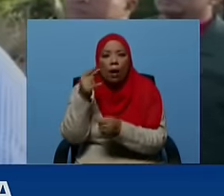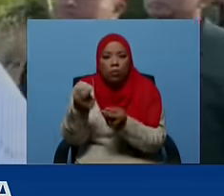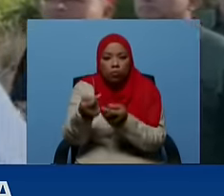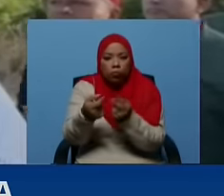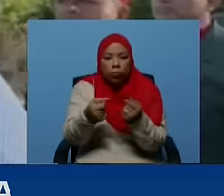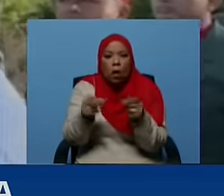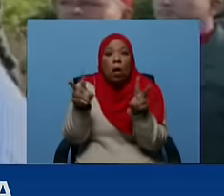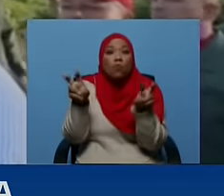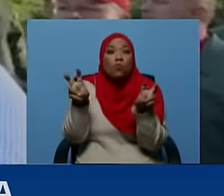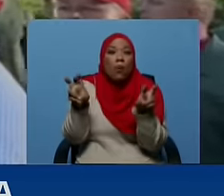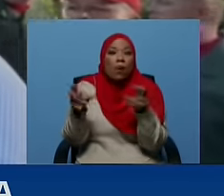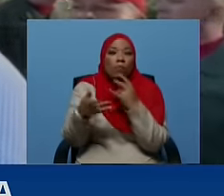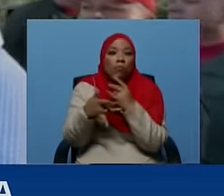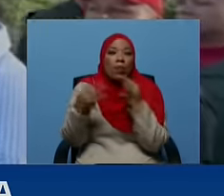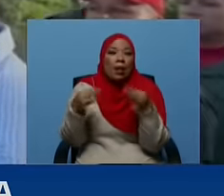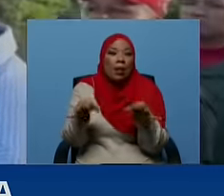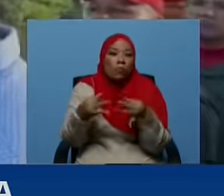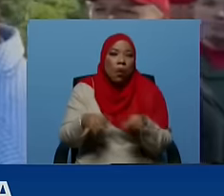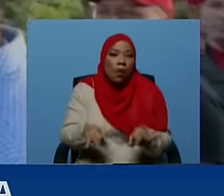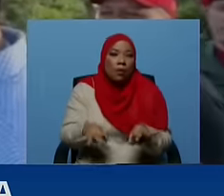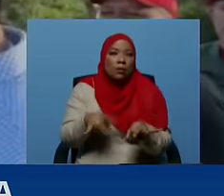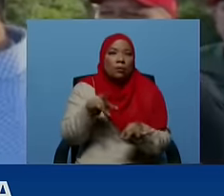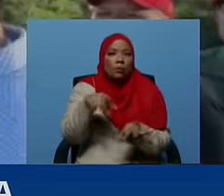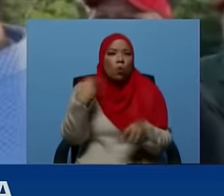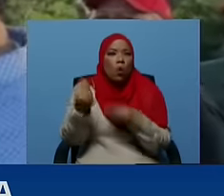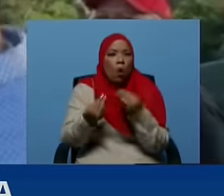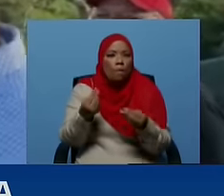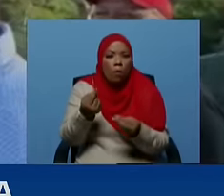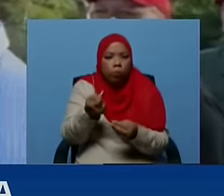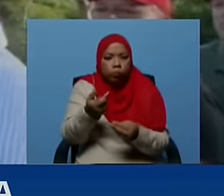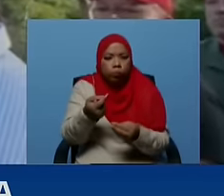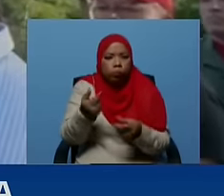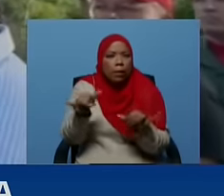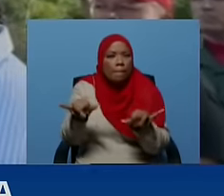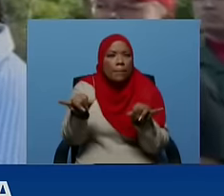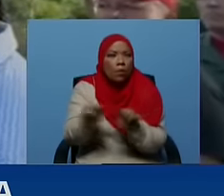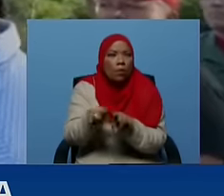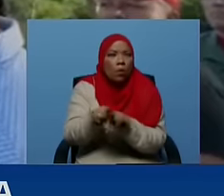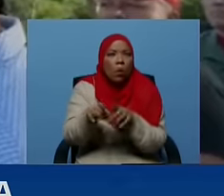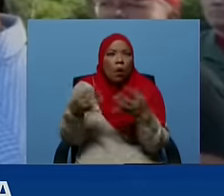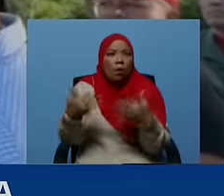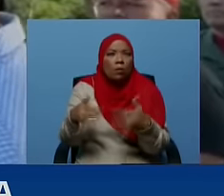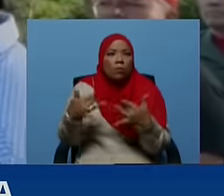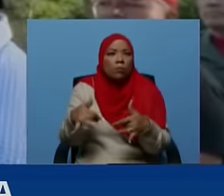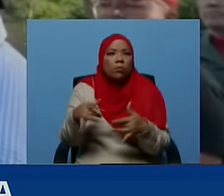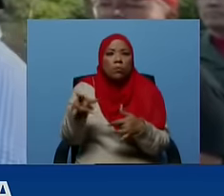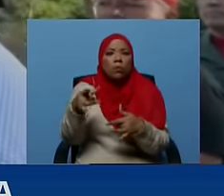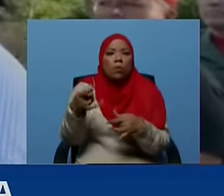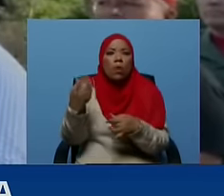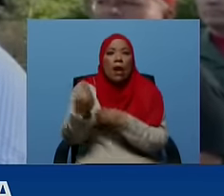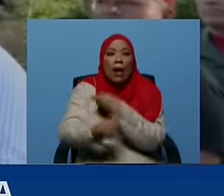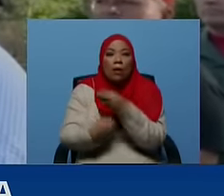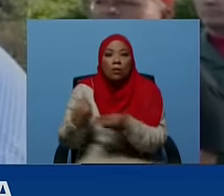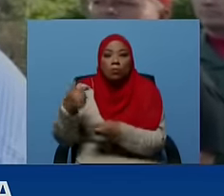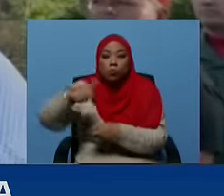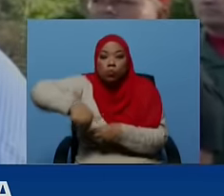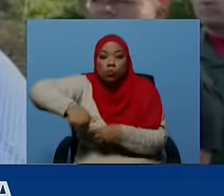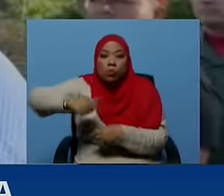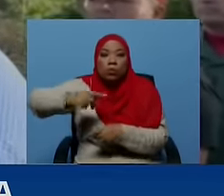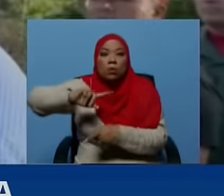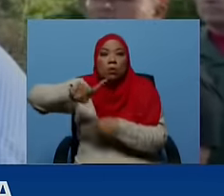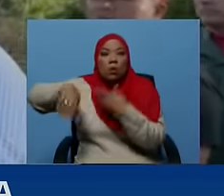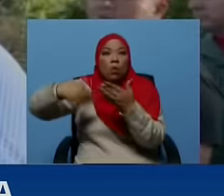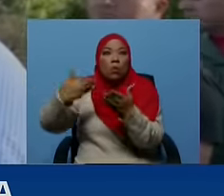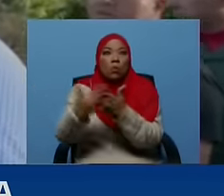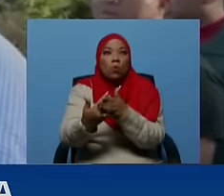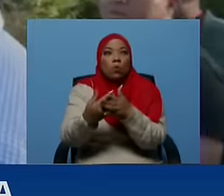patrón de la naranja y de Dónde sacan la semilla para sembrar esa misma naranja no hay que inal un patrón de aquí y luego tú